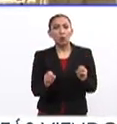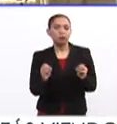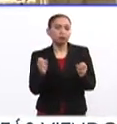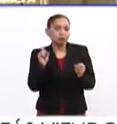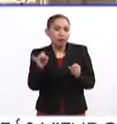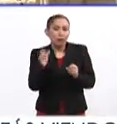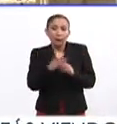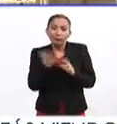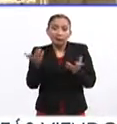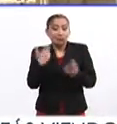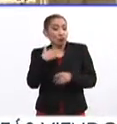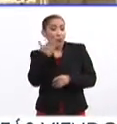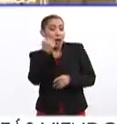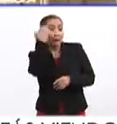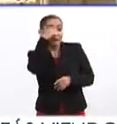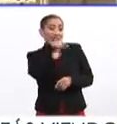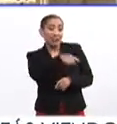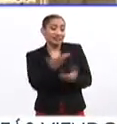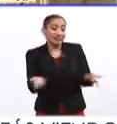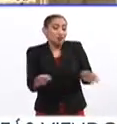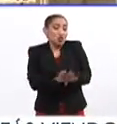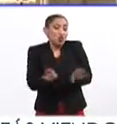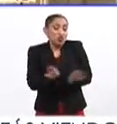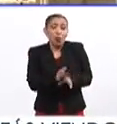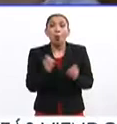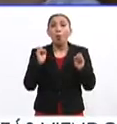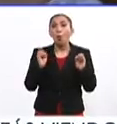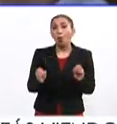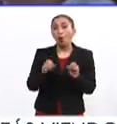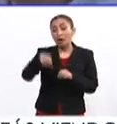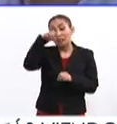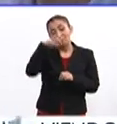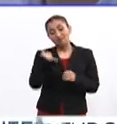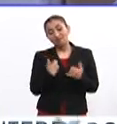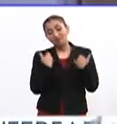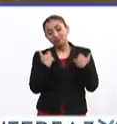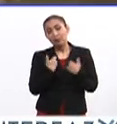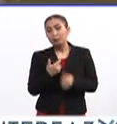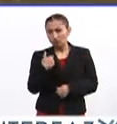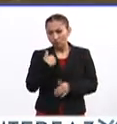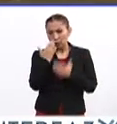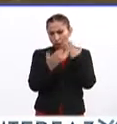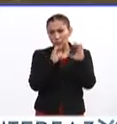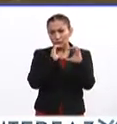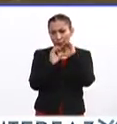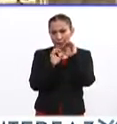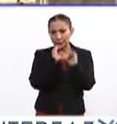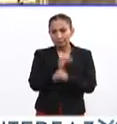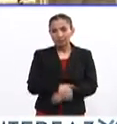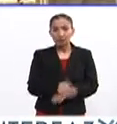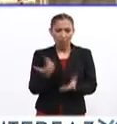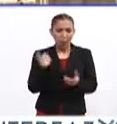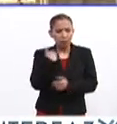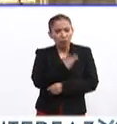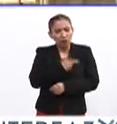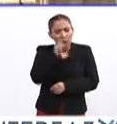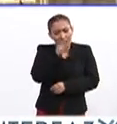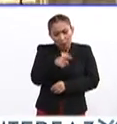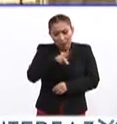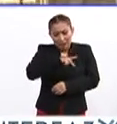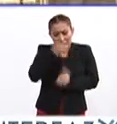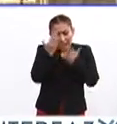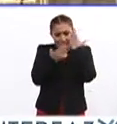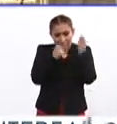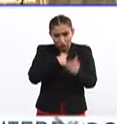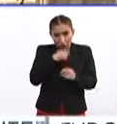sí, ya sea porque no tienen la experiencia o por la edad. Yo estudié comunicación. Me gustaría